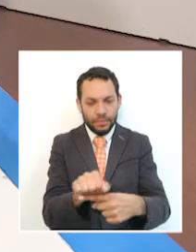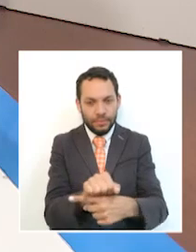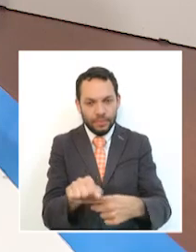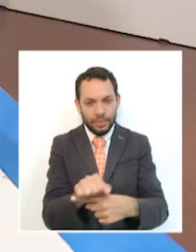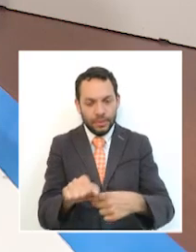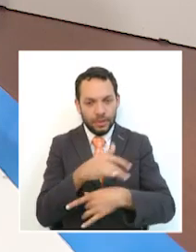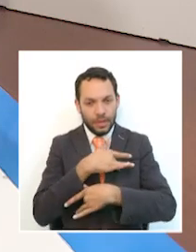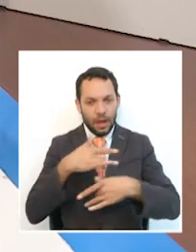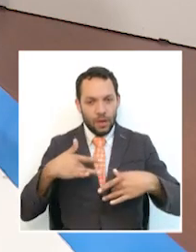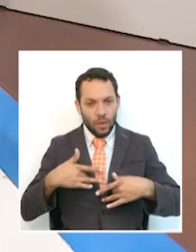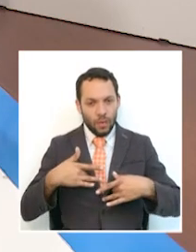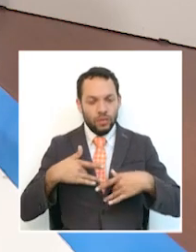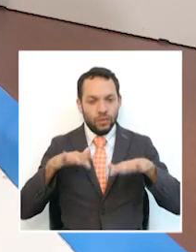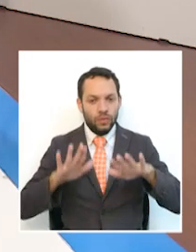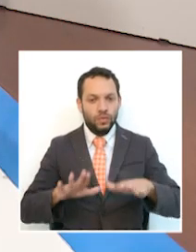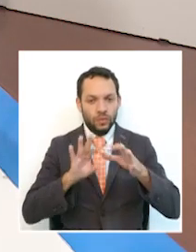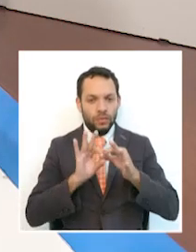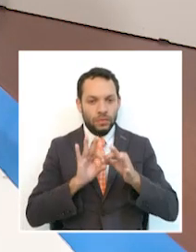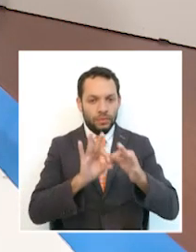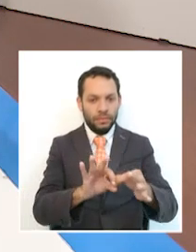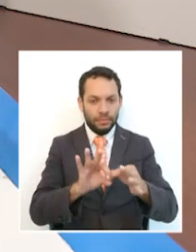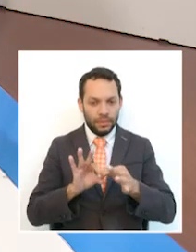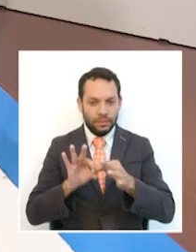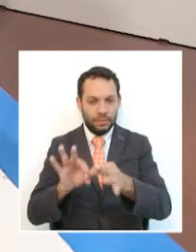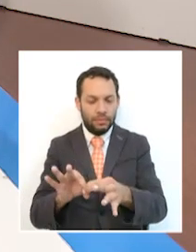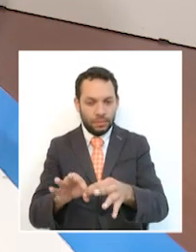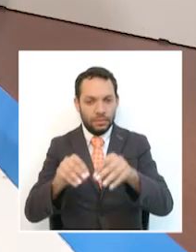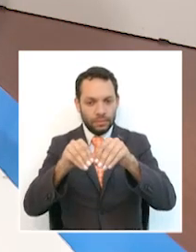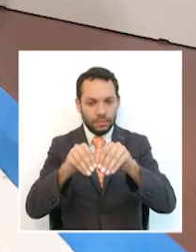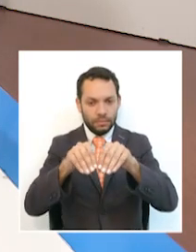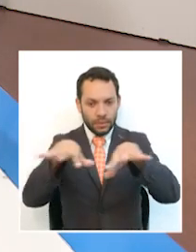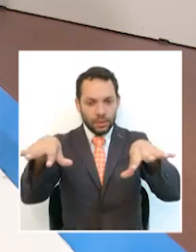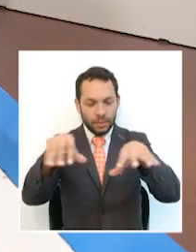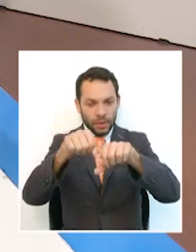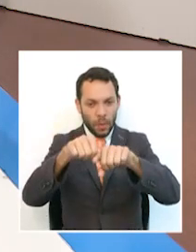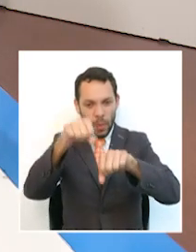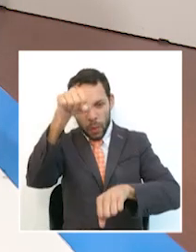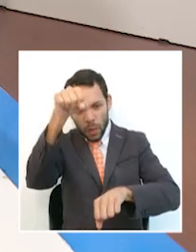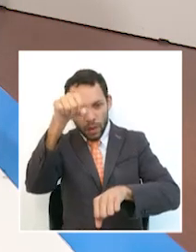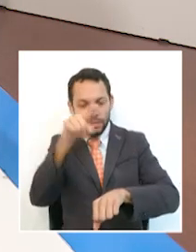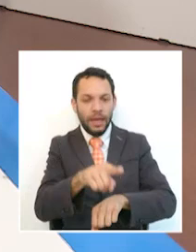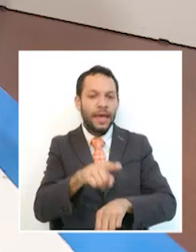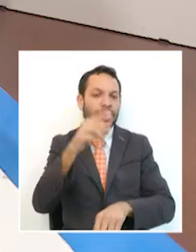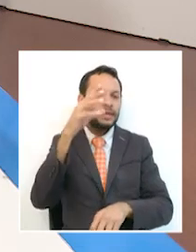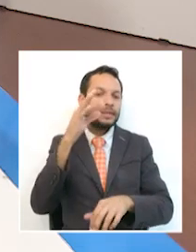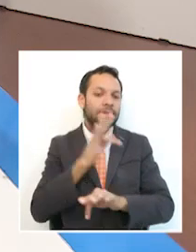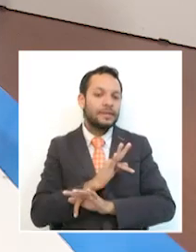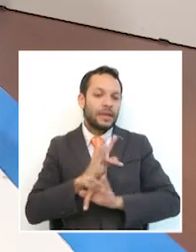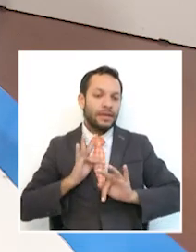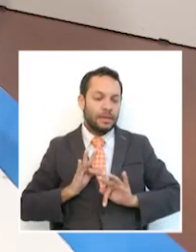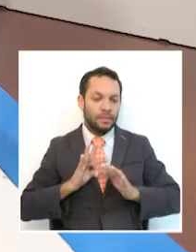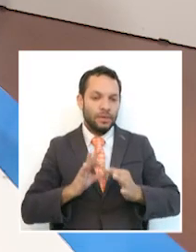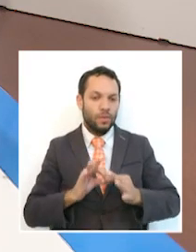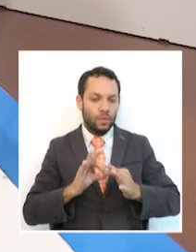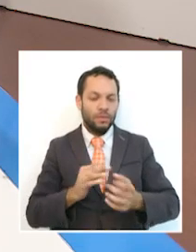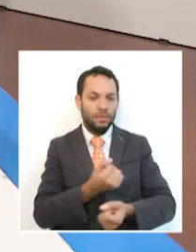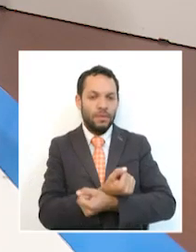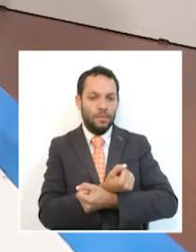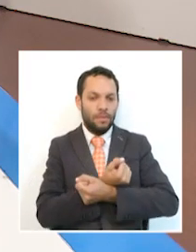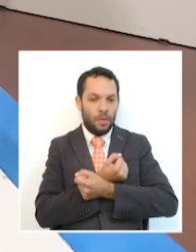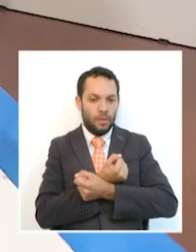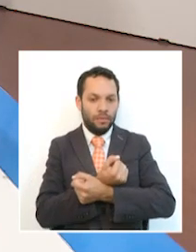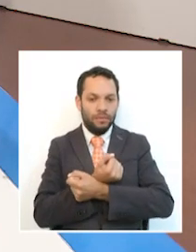donde pudimos vivenciar digamos que esas terapias de afecto que he hecho